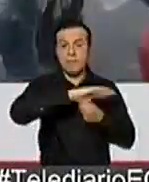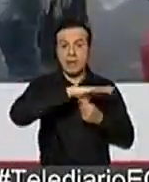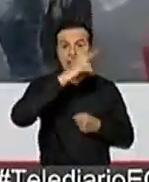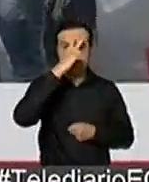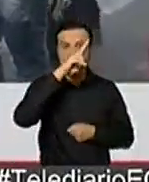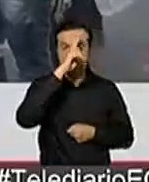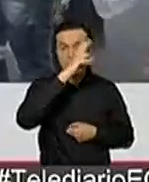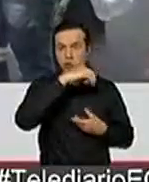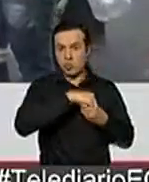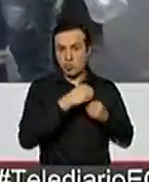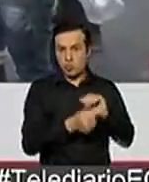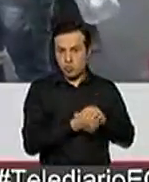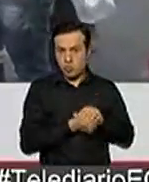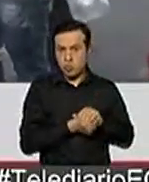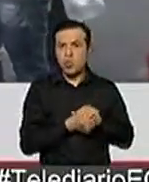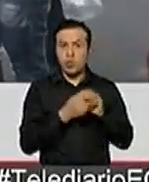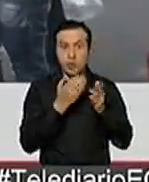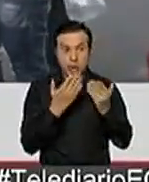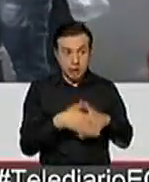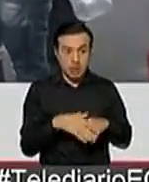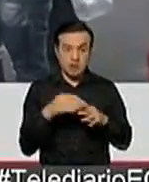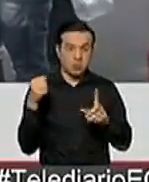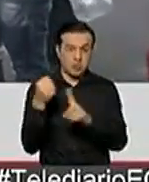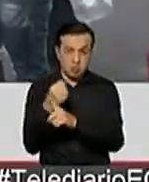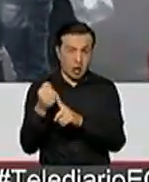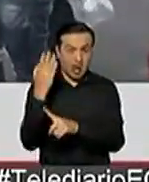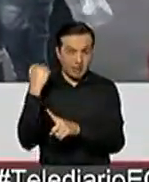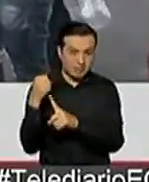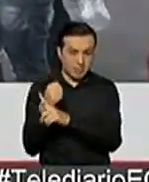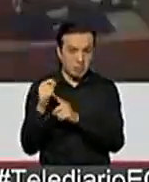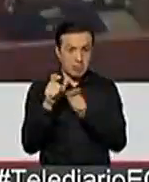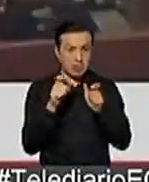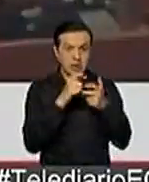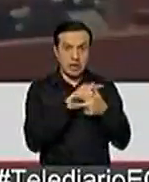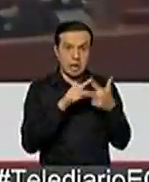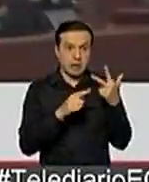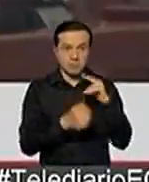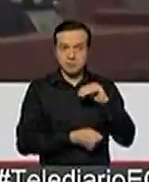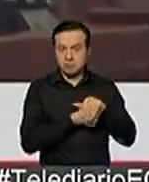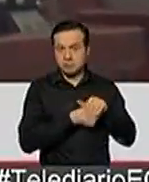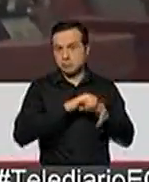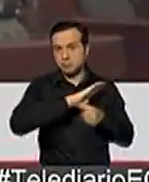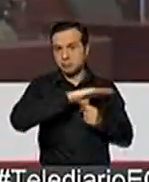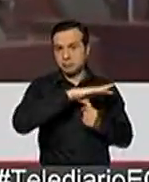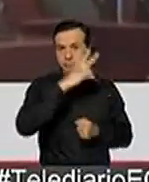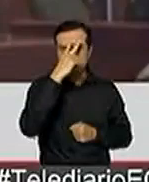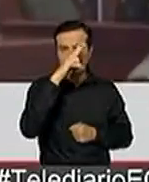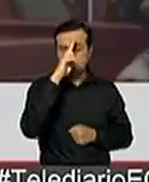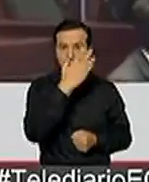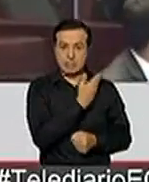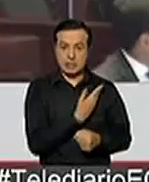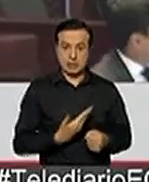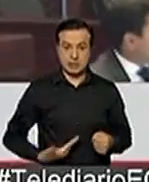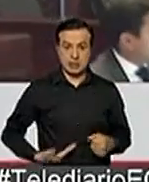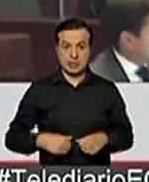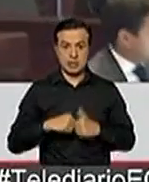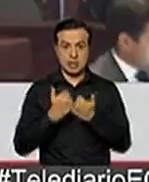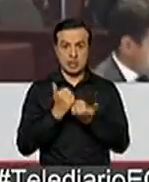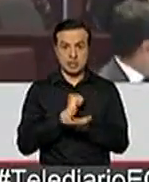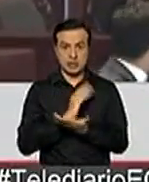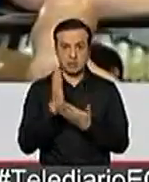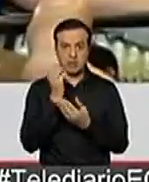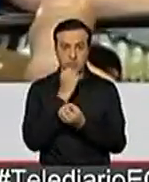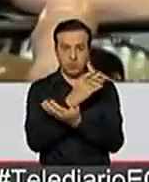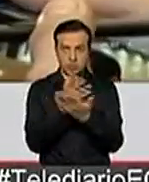de las protestas violentas en el paro nacional de la primera quincena de octubre. El titular del Parlamento, César Litardo, confirmó lo que ya se